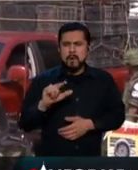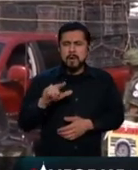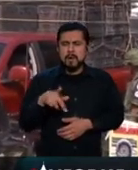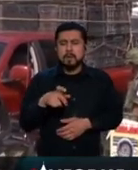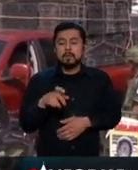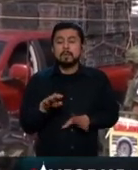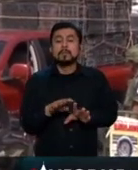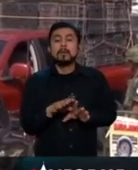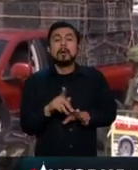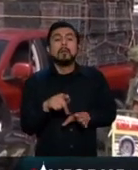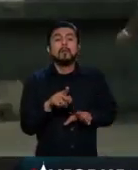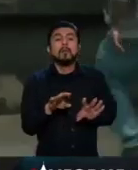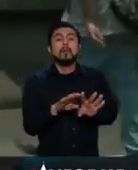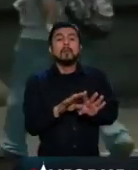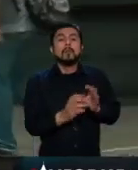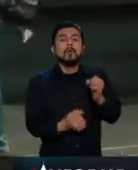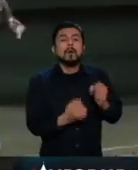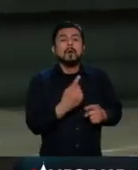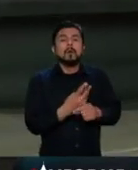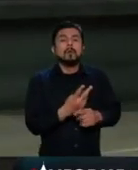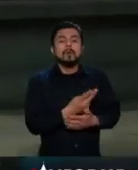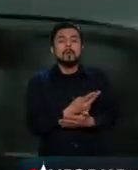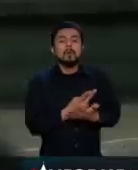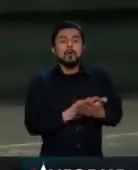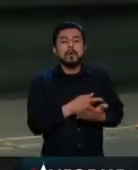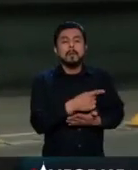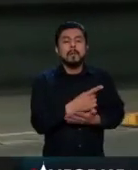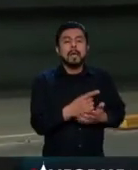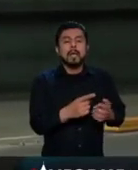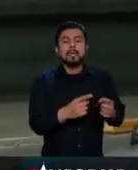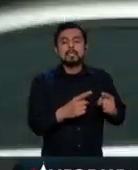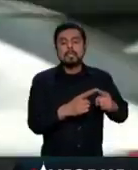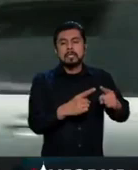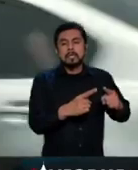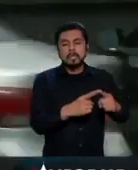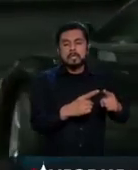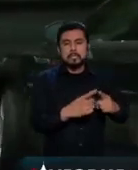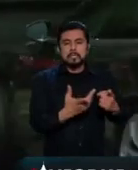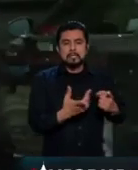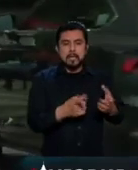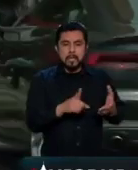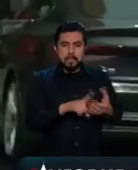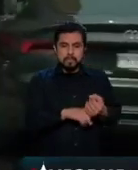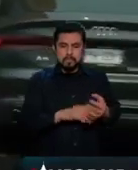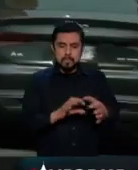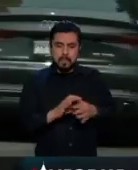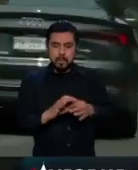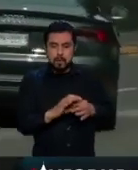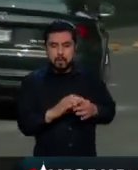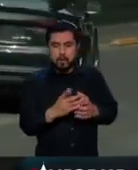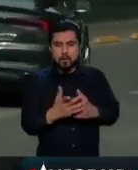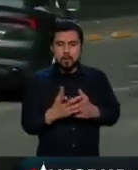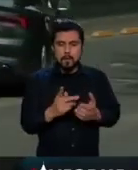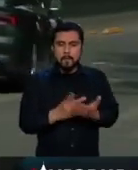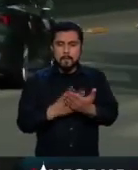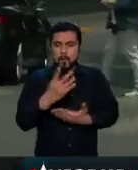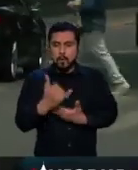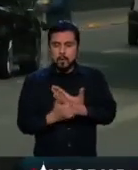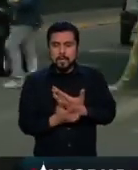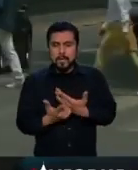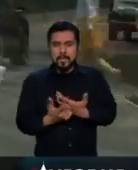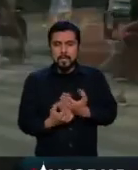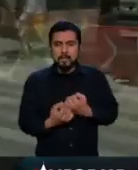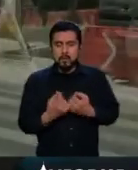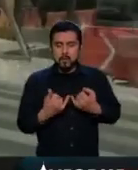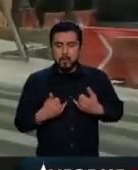cómo incorpora ciertos programas a iglesias como Jóvenes Construyendo el Futuro, ahí a sectores